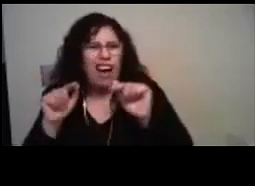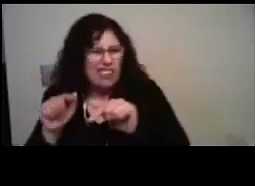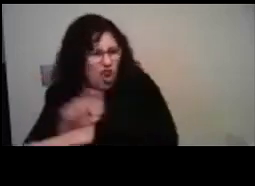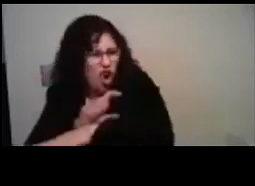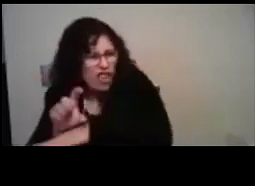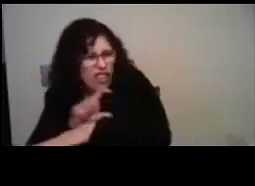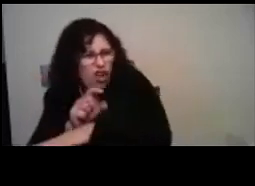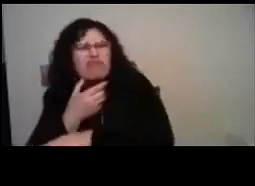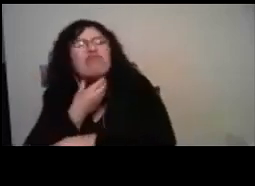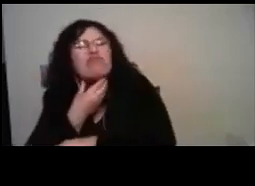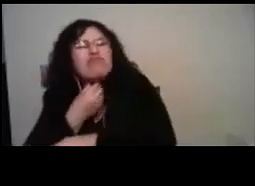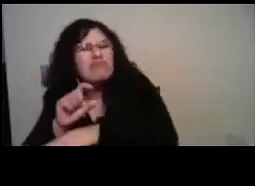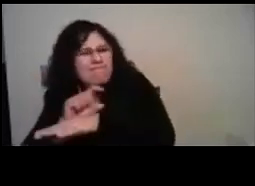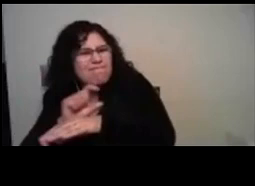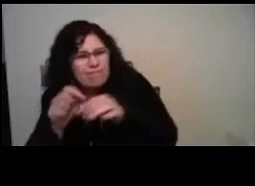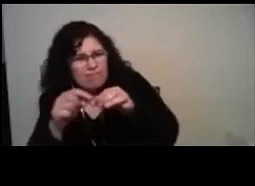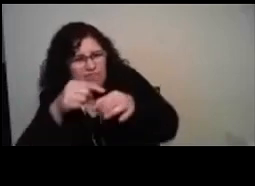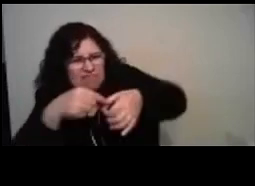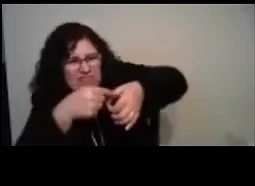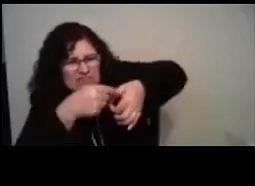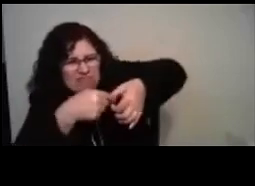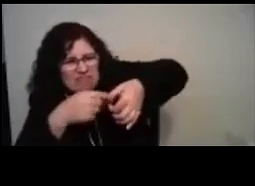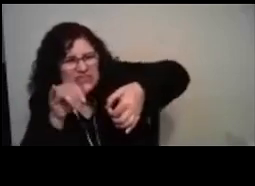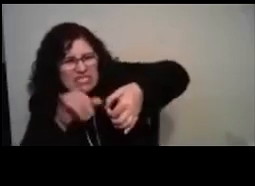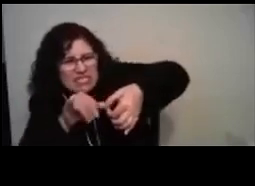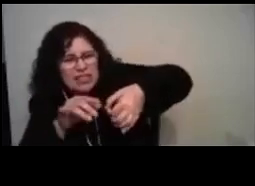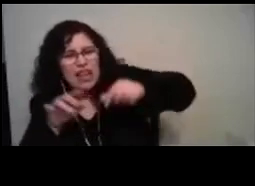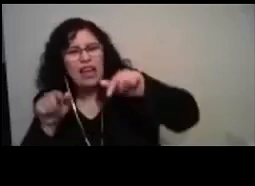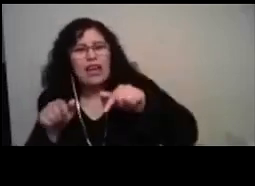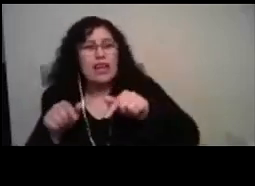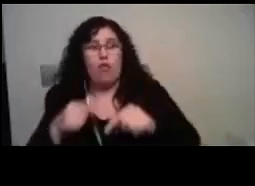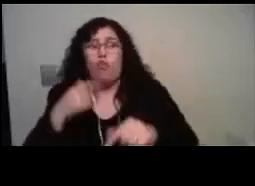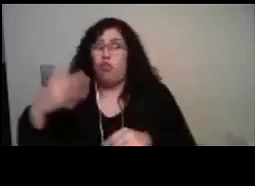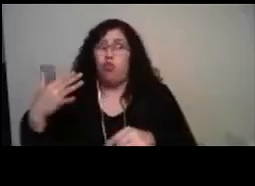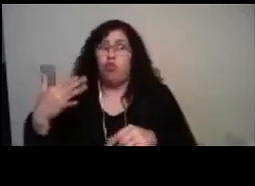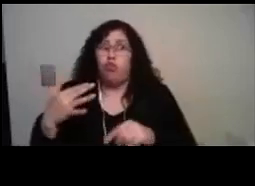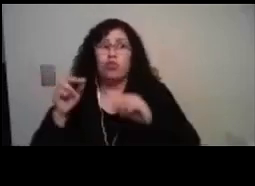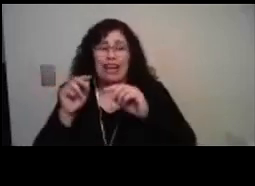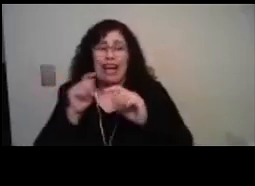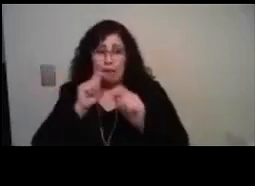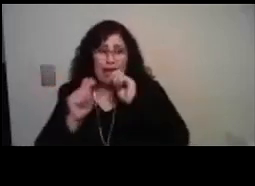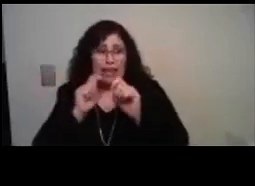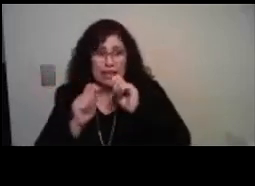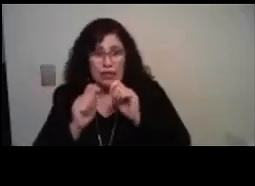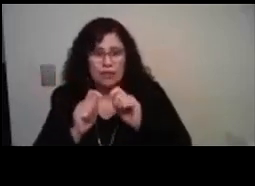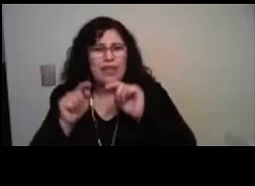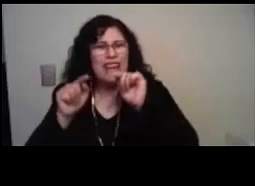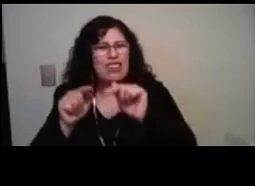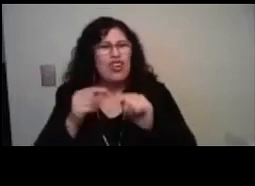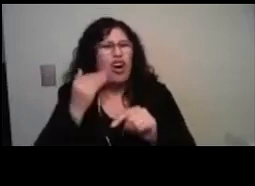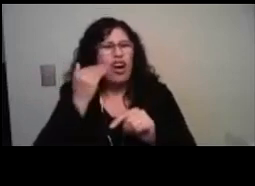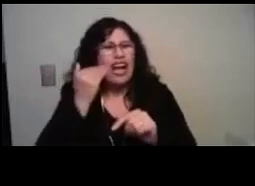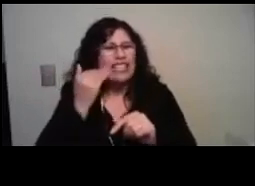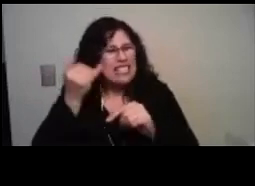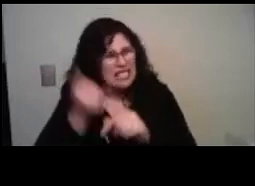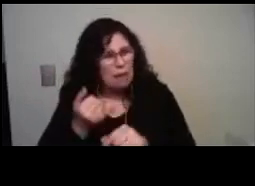se asocia como un factor de riesgo mucho más significativo para la ocurrencia de accidentes cerebrovasculares de tipo hemorrágico, perdón,